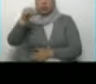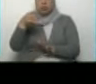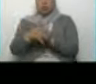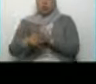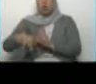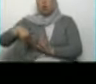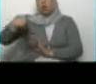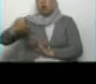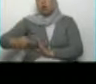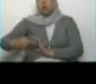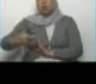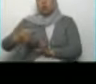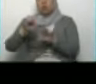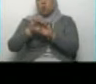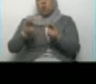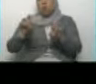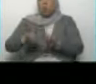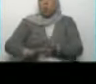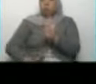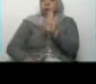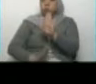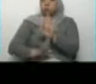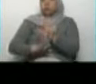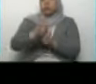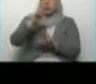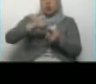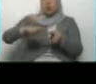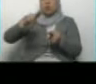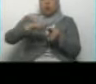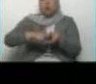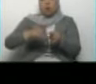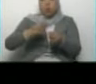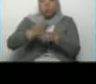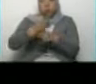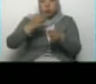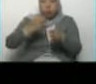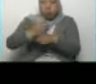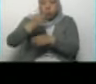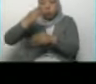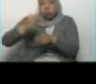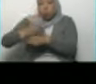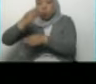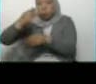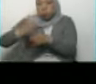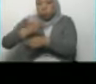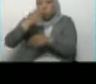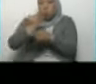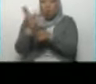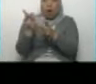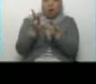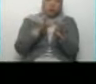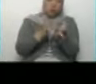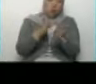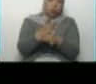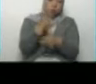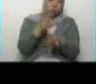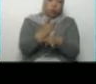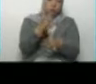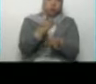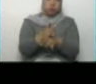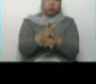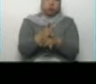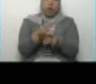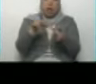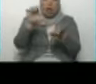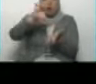luego lo educaron, lo criaron, como niño carpintero, como joven carpintero, en Nazaret,